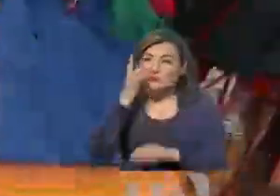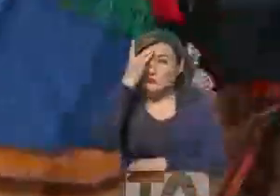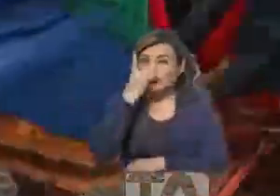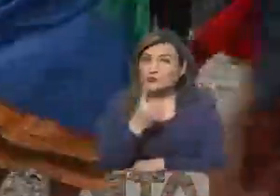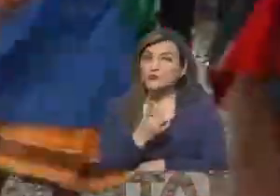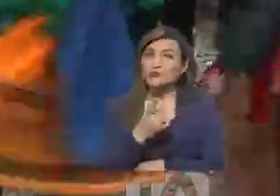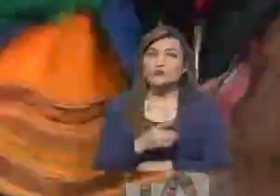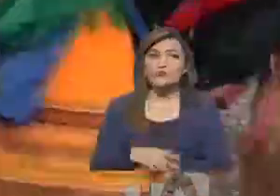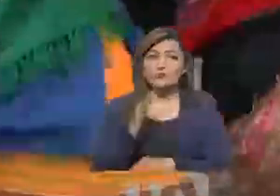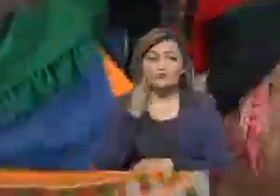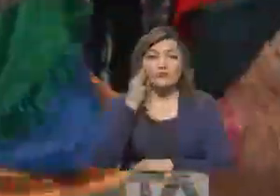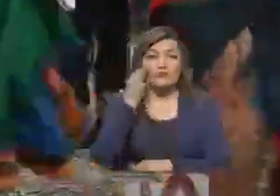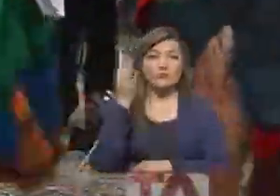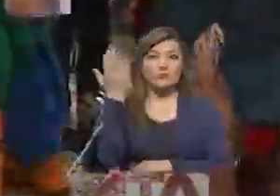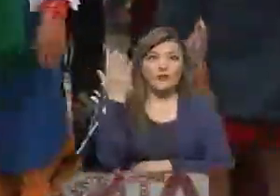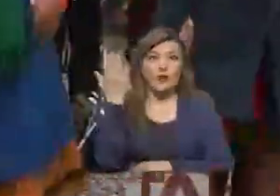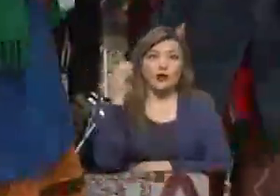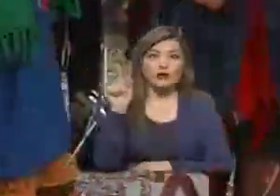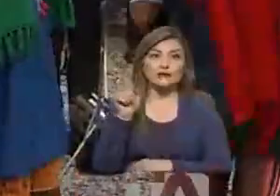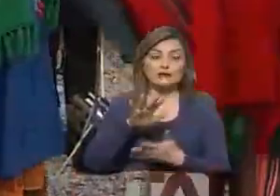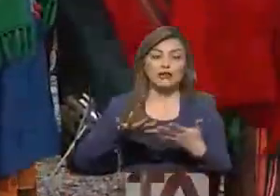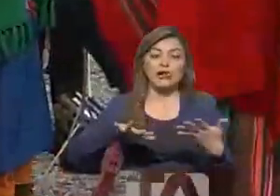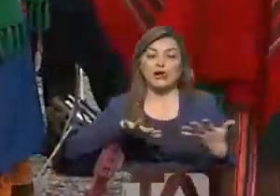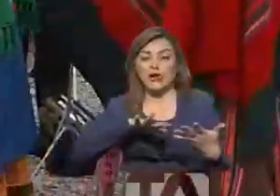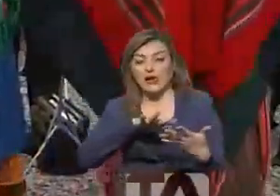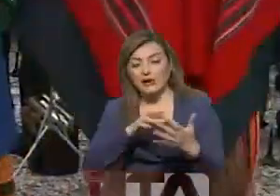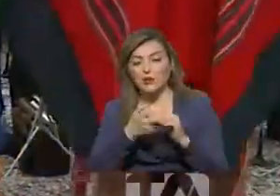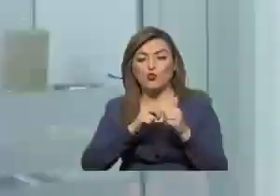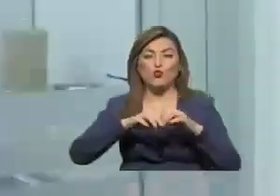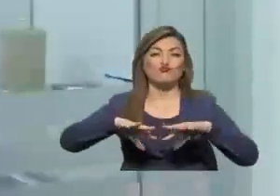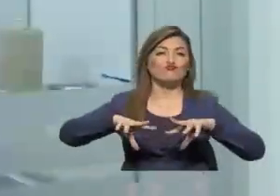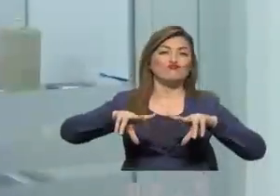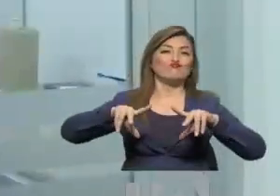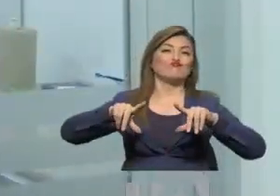decisiva en el futuro de un alcalde enredado en una supuesta trama de